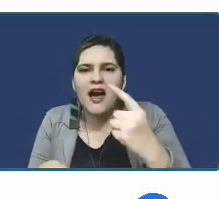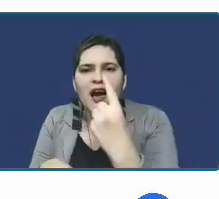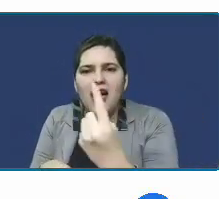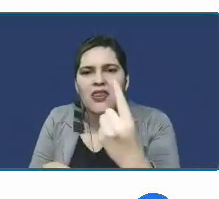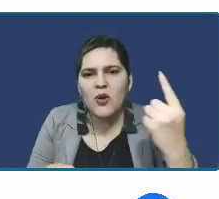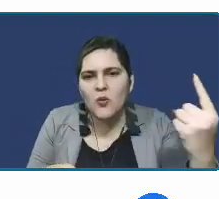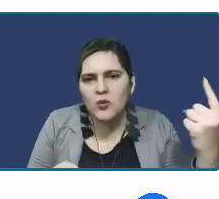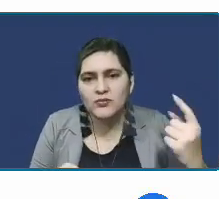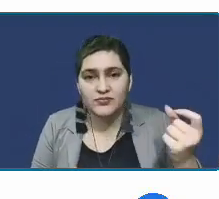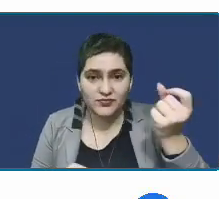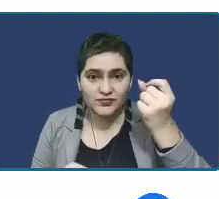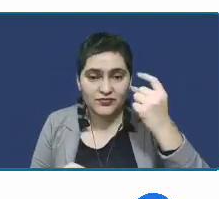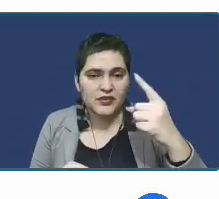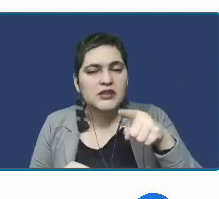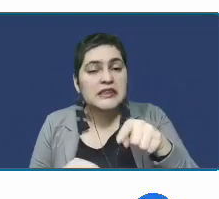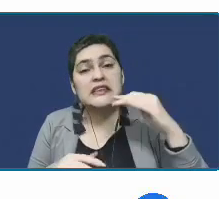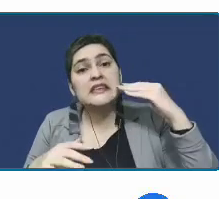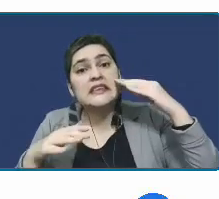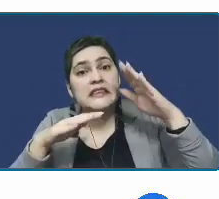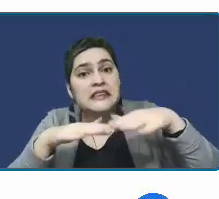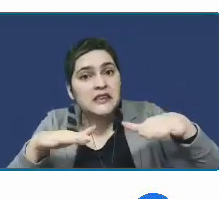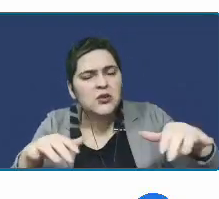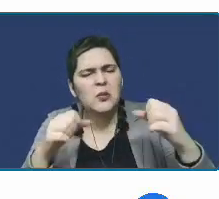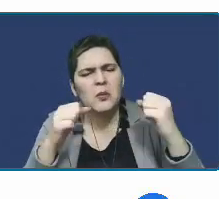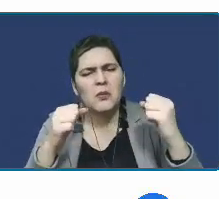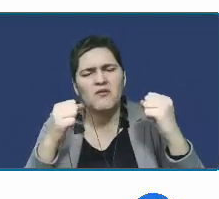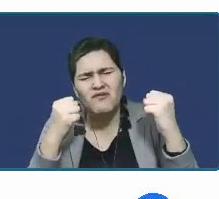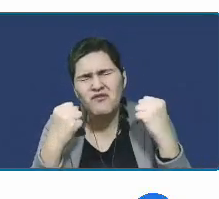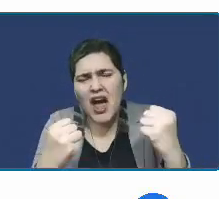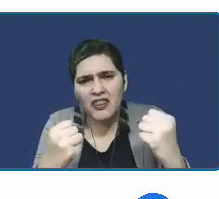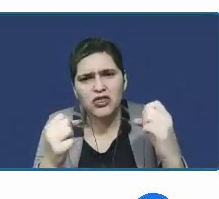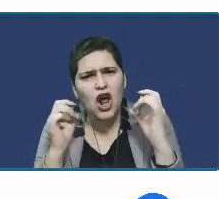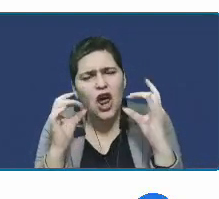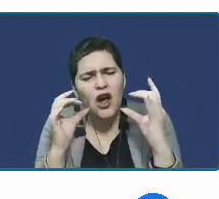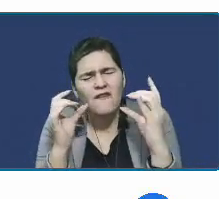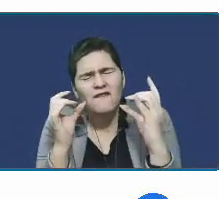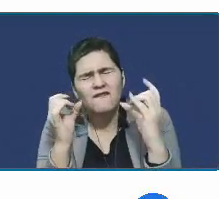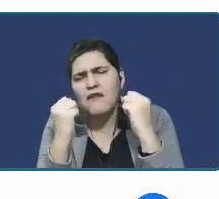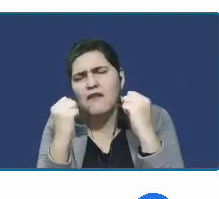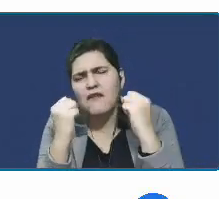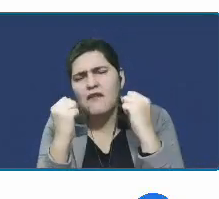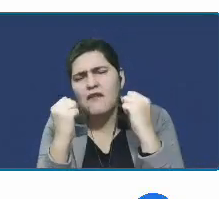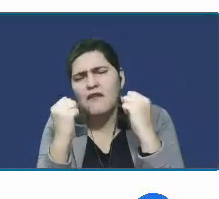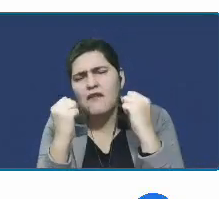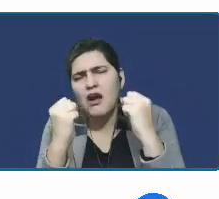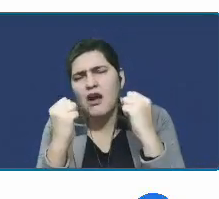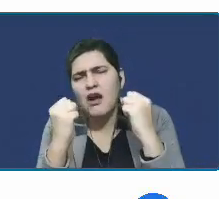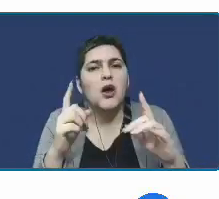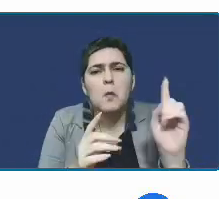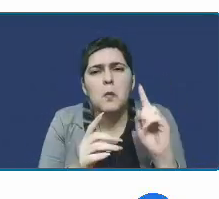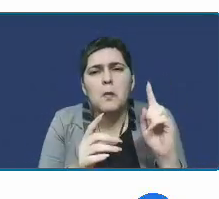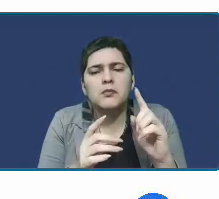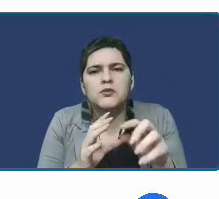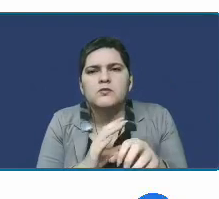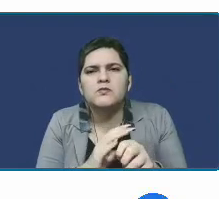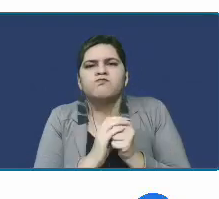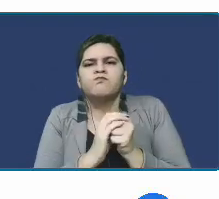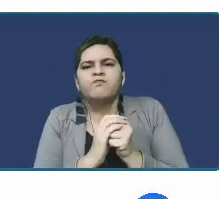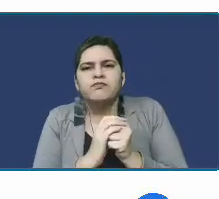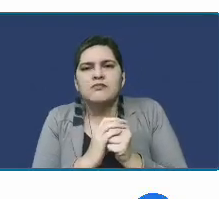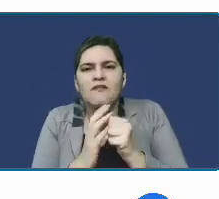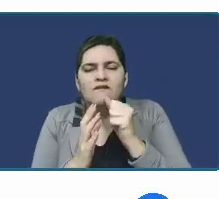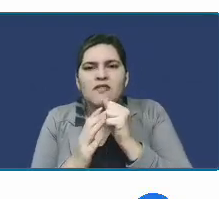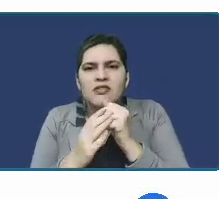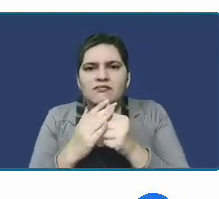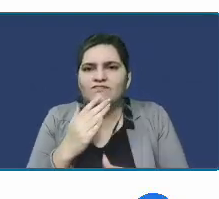tener fuertemente dolor y en otro no tener dolor y tener constipación solamente, que es el otro síntoma tan importante.